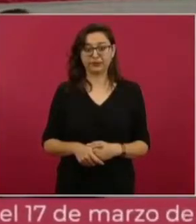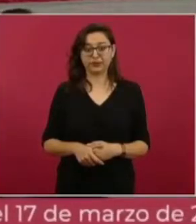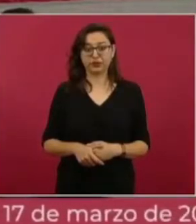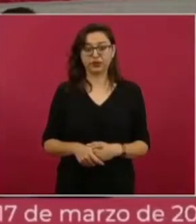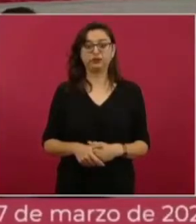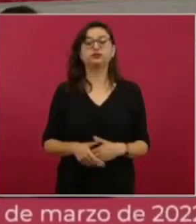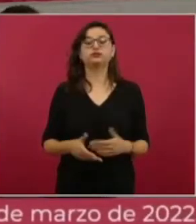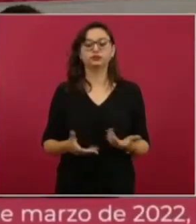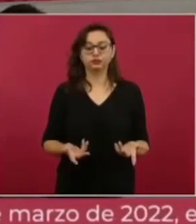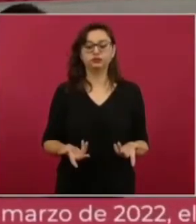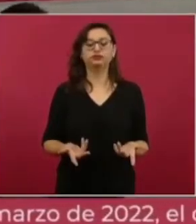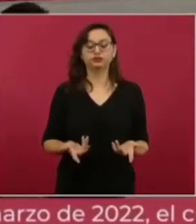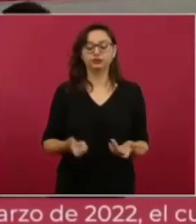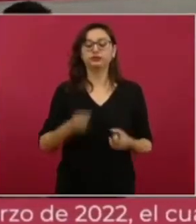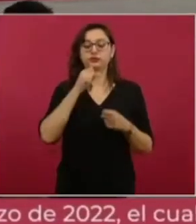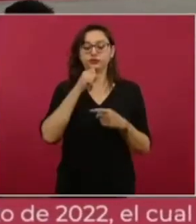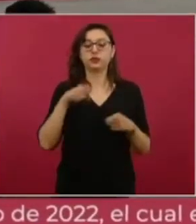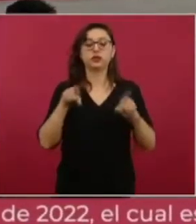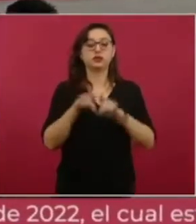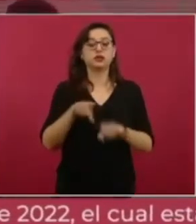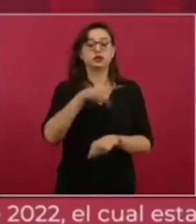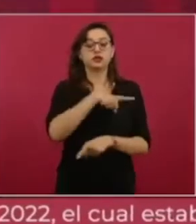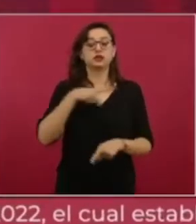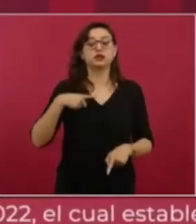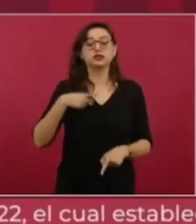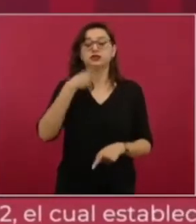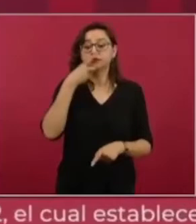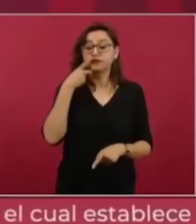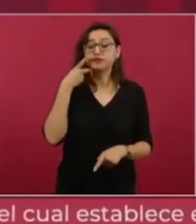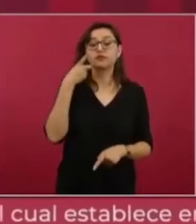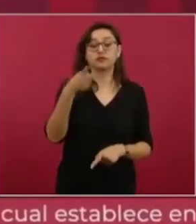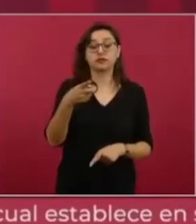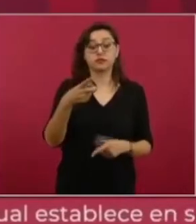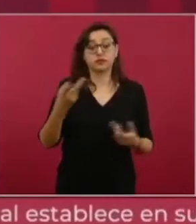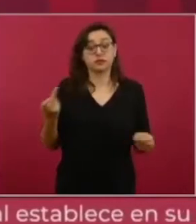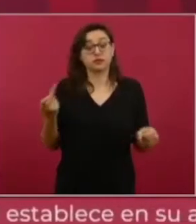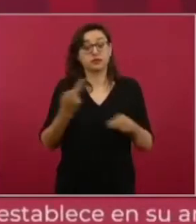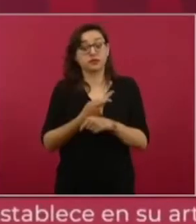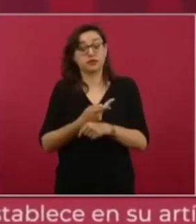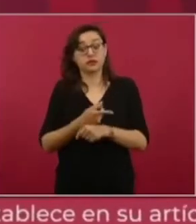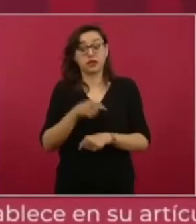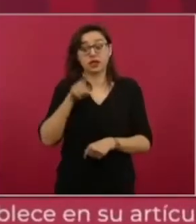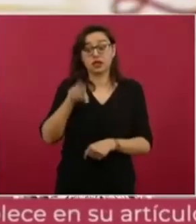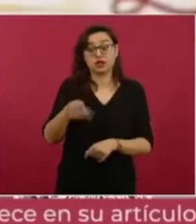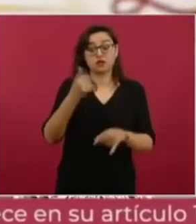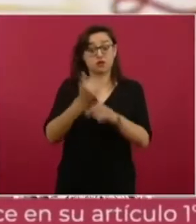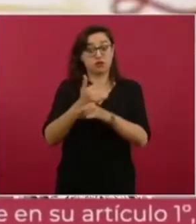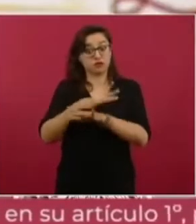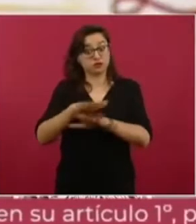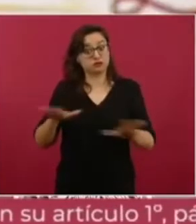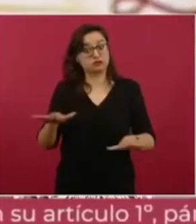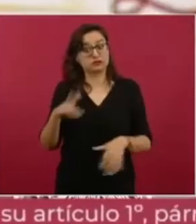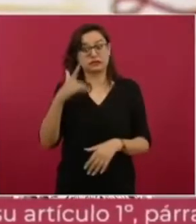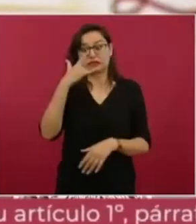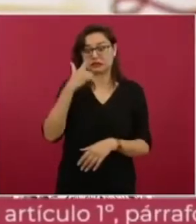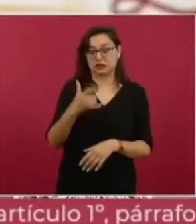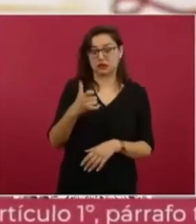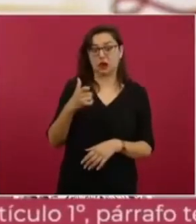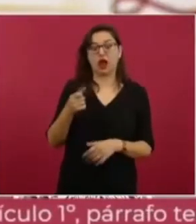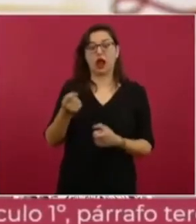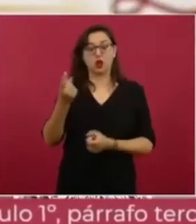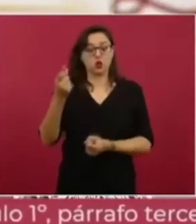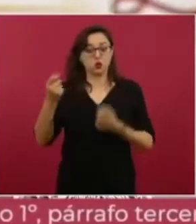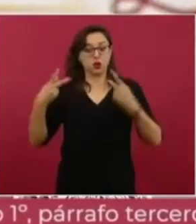también, rápidamente, esta nota informativa es un poco complicada, porque el señor y otras personas